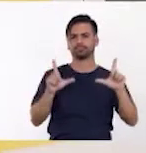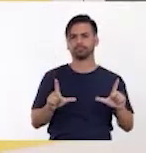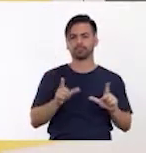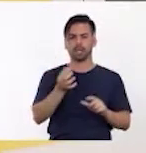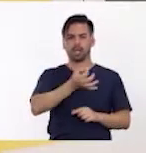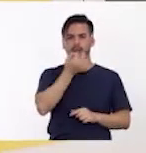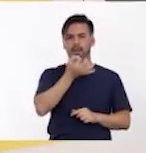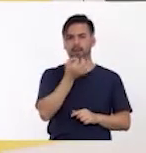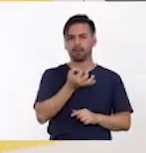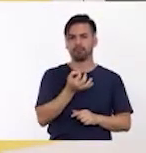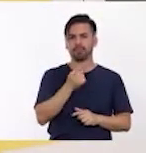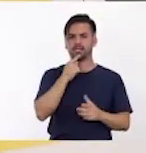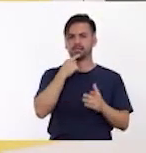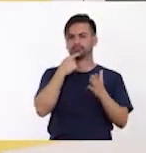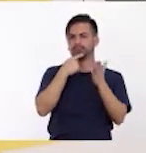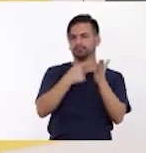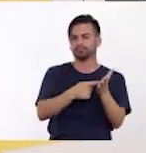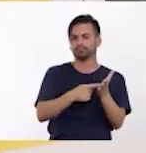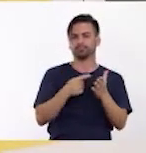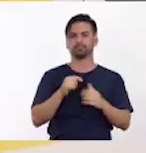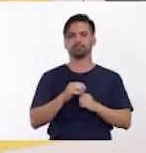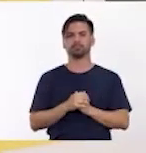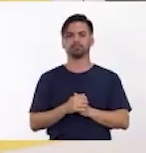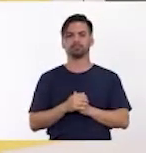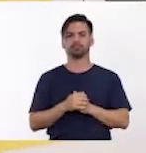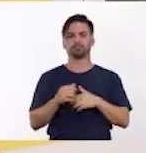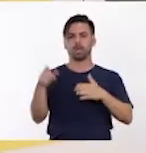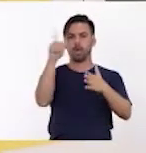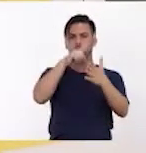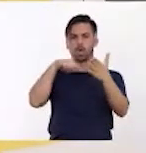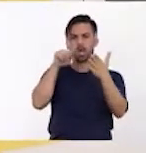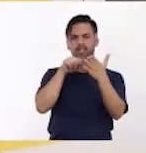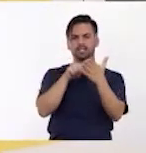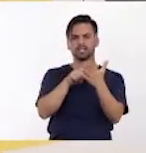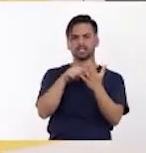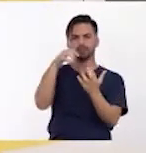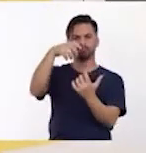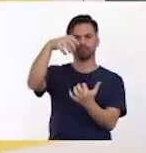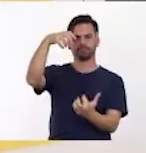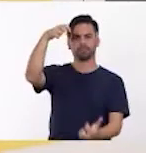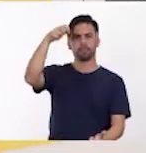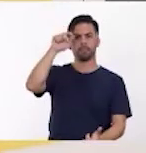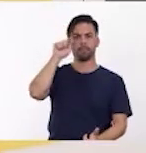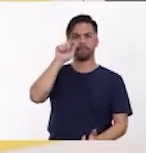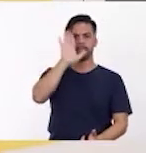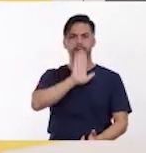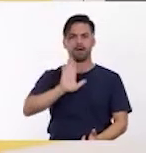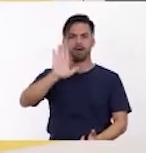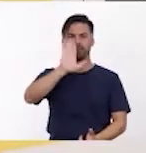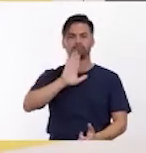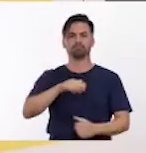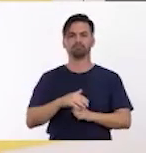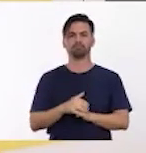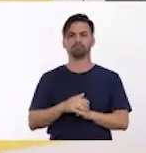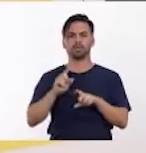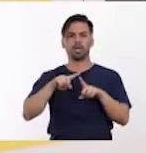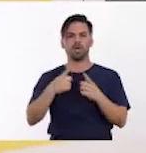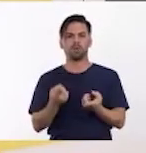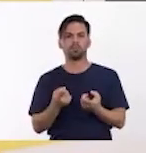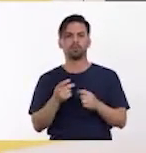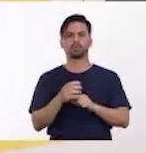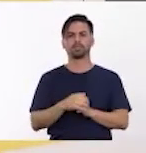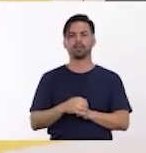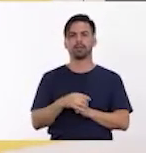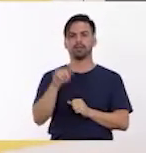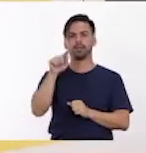Van a localizar en mapa estas mismas cosas que están hablando, donde se vea la influencia de los factores, donde